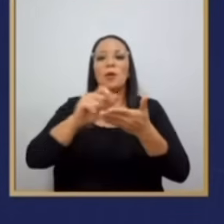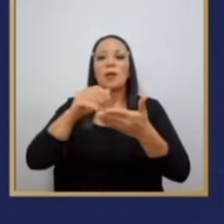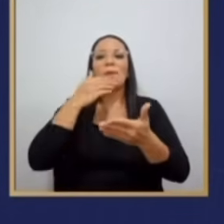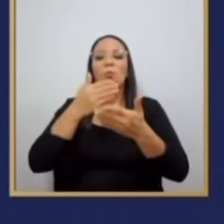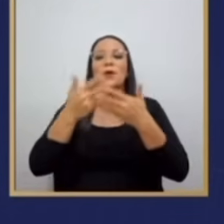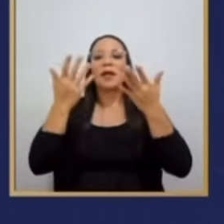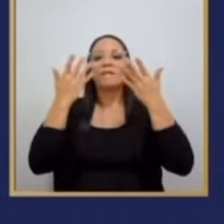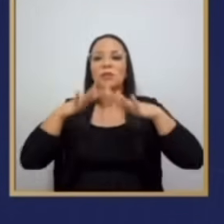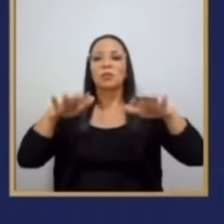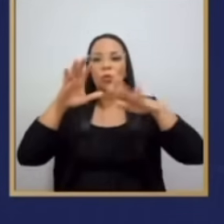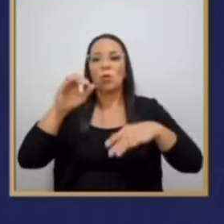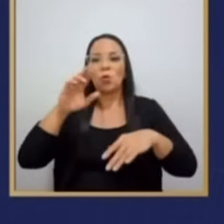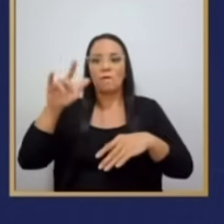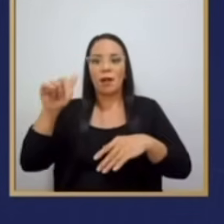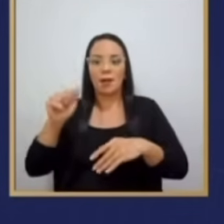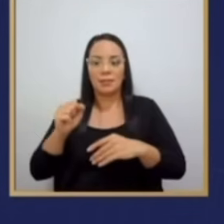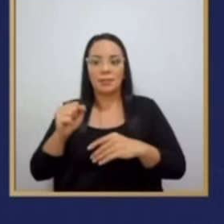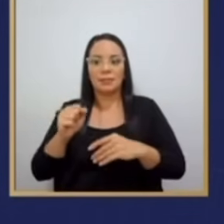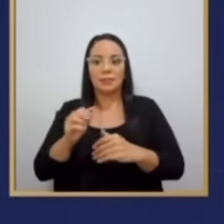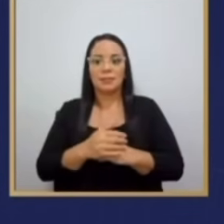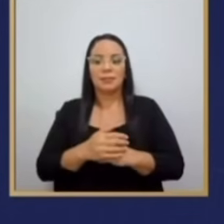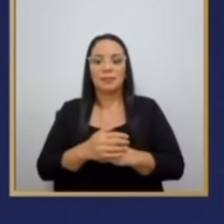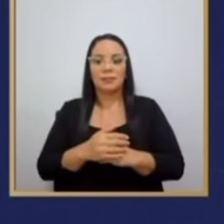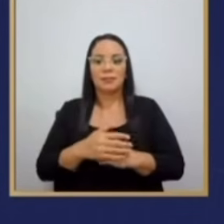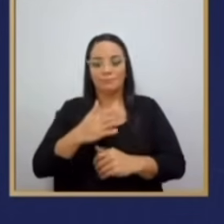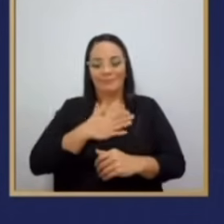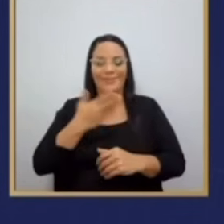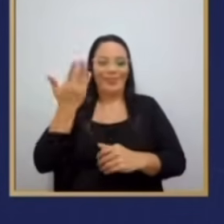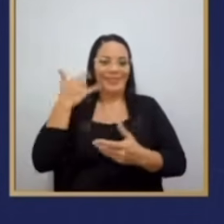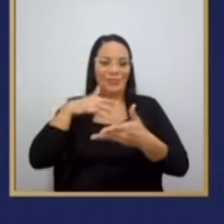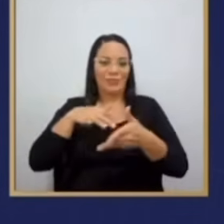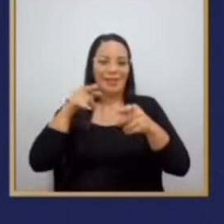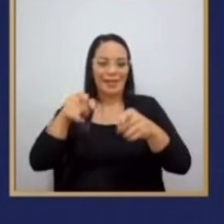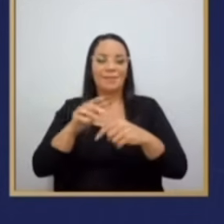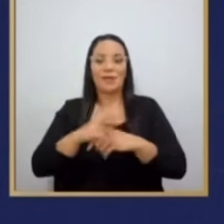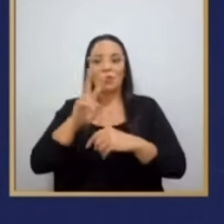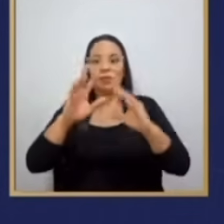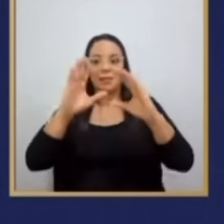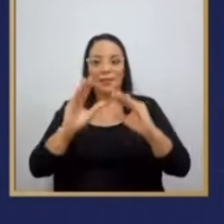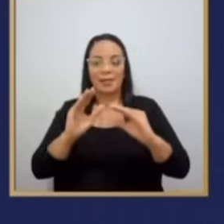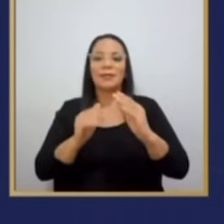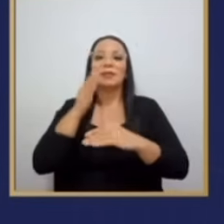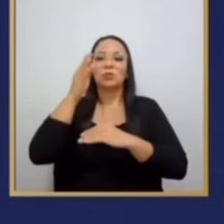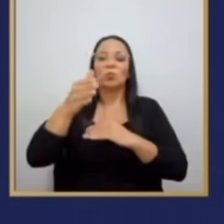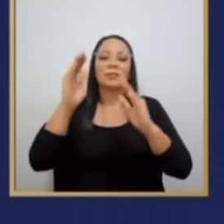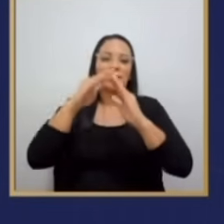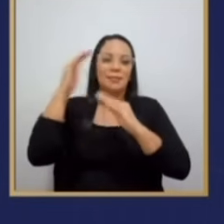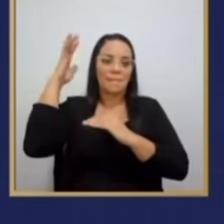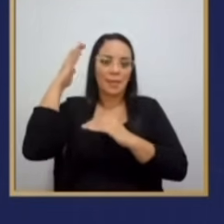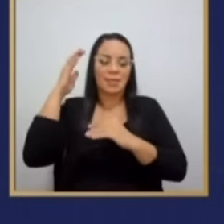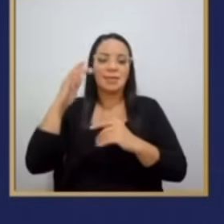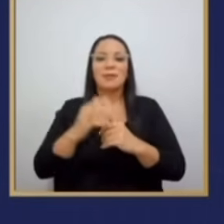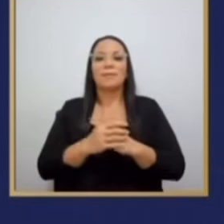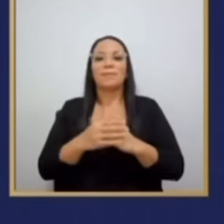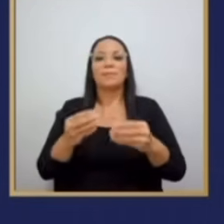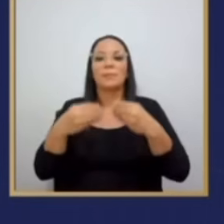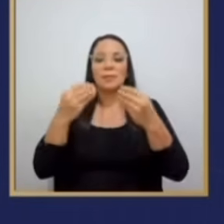Corrales, mi alma mater, a las 2 de la tarde. Luego iremos hacia Cancillería, le otorgaremos